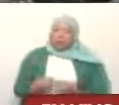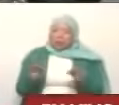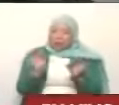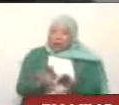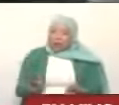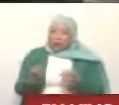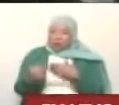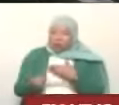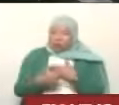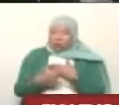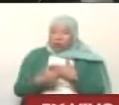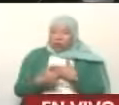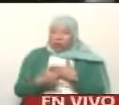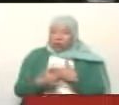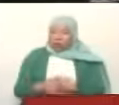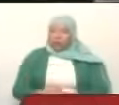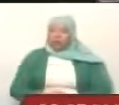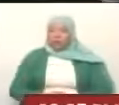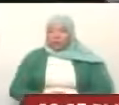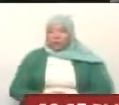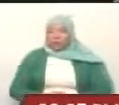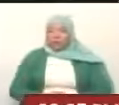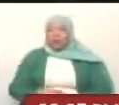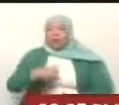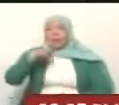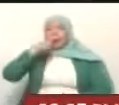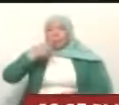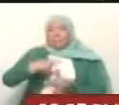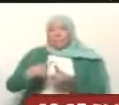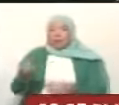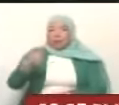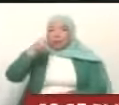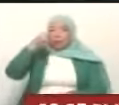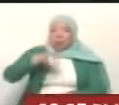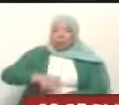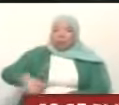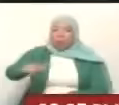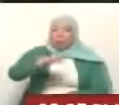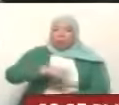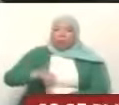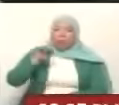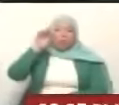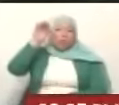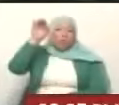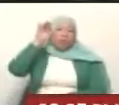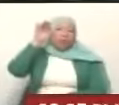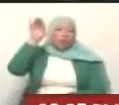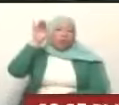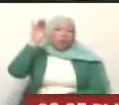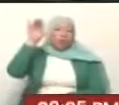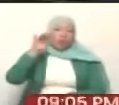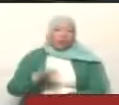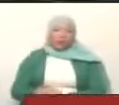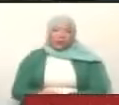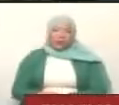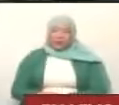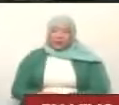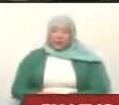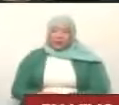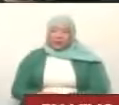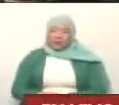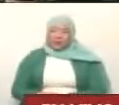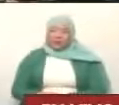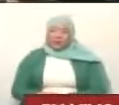Nadie en contra. Con Maduro más pueblo. Lo que vamos es pa'lante. Y ahora